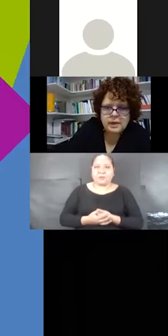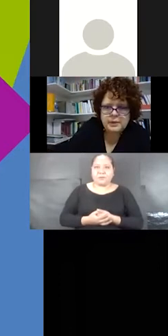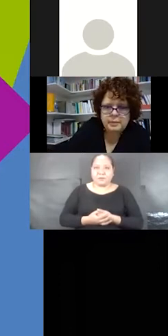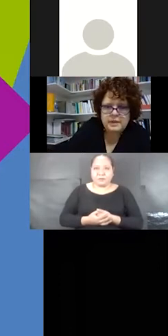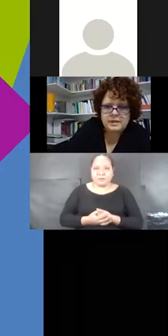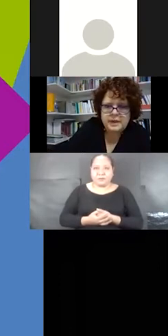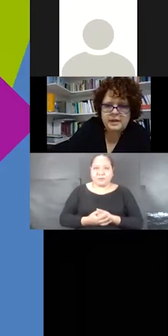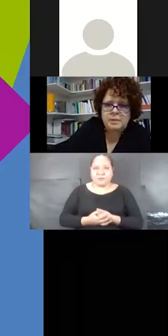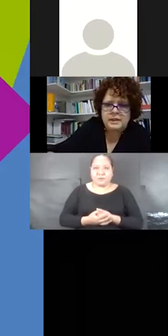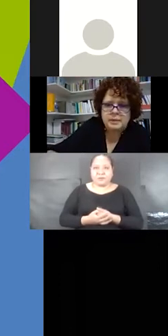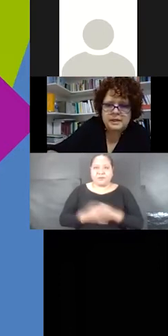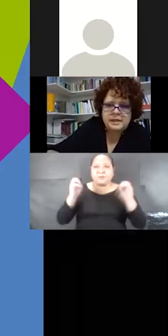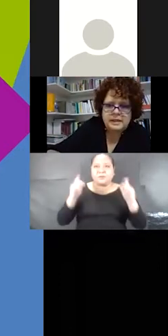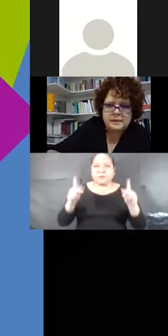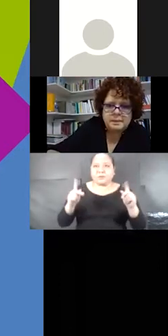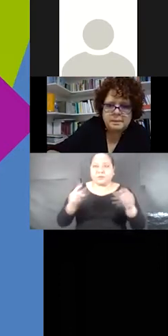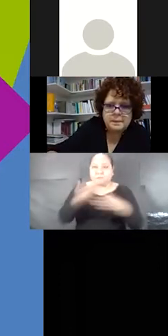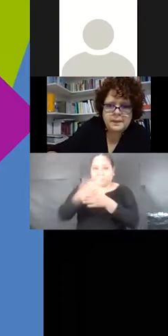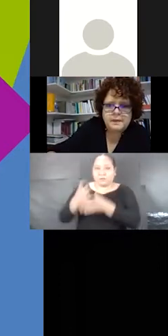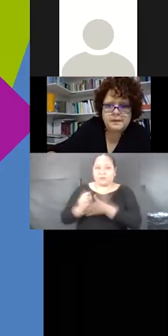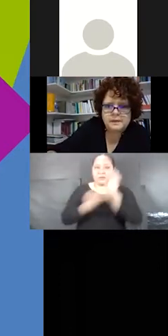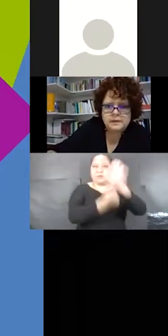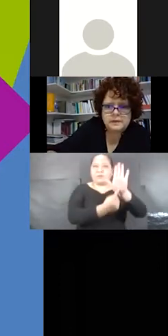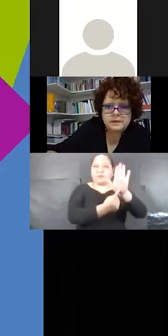Voy a poner para compartir pantalla, ¿ya?